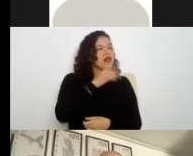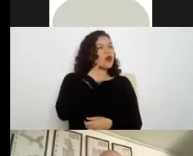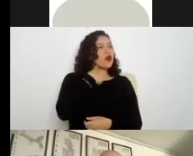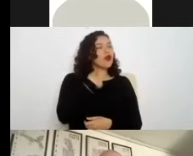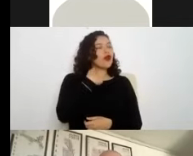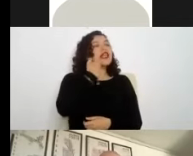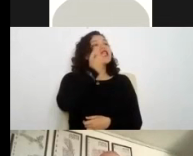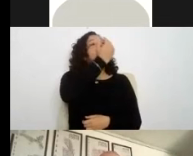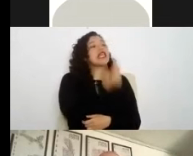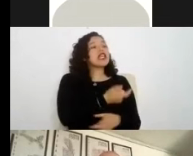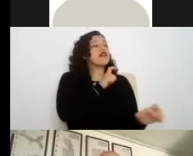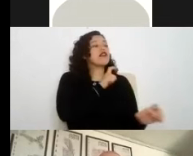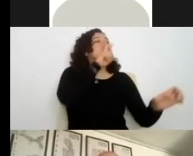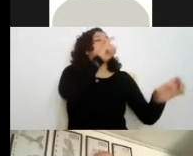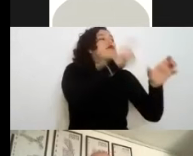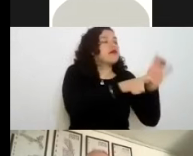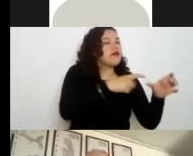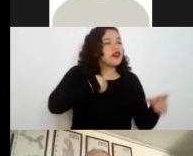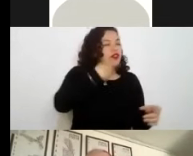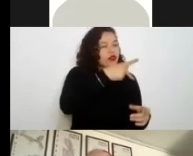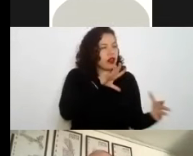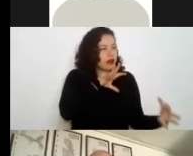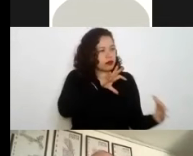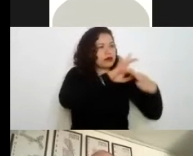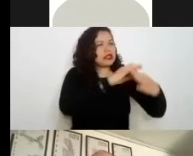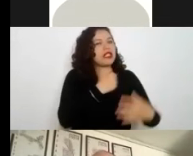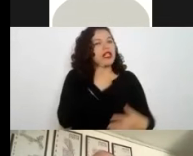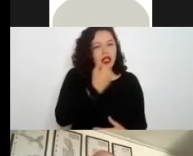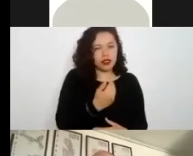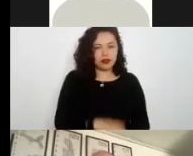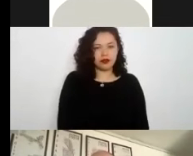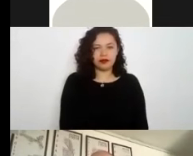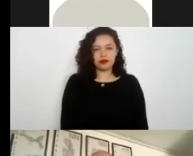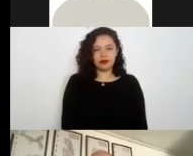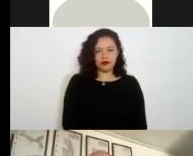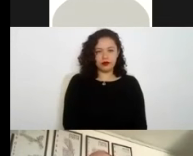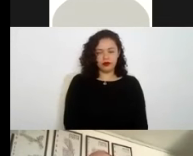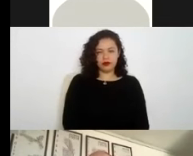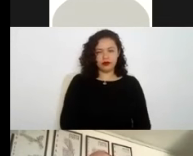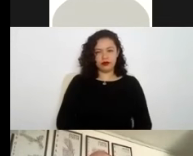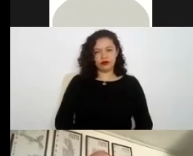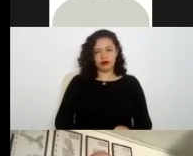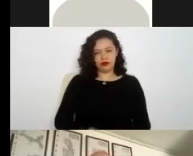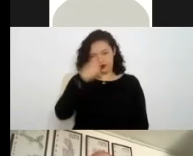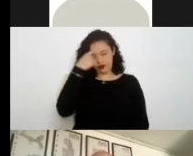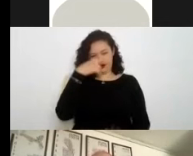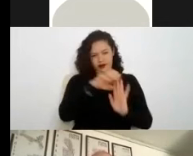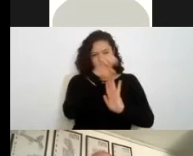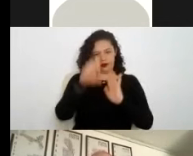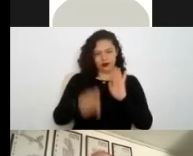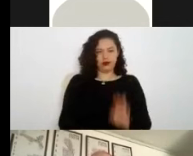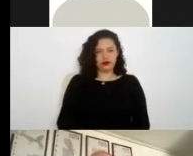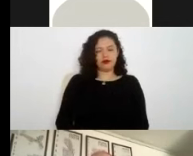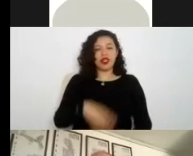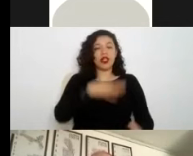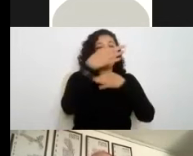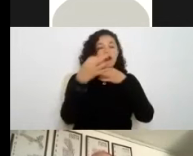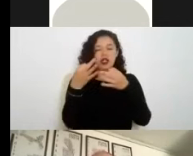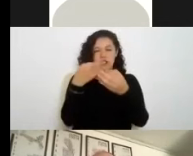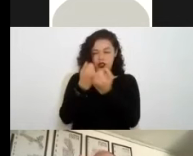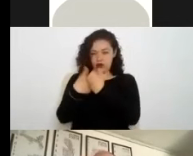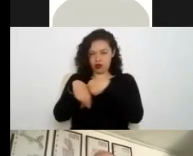de la solución que yo estoy brindando como una organización? Entonces, bueno, regresando a esta parte de los ejemplos, el marketing social es esto, ¿no?